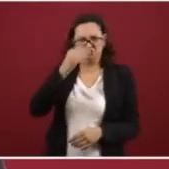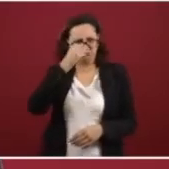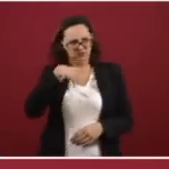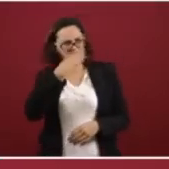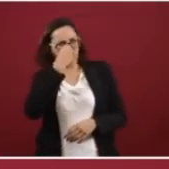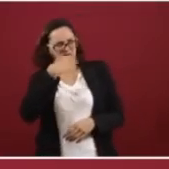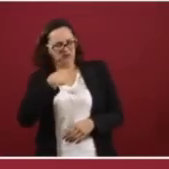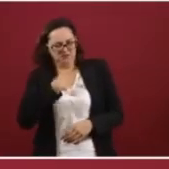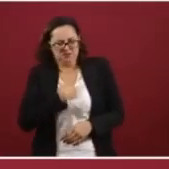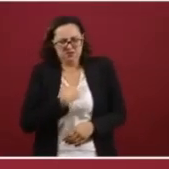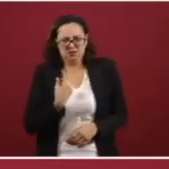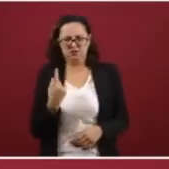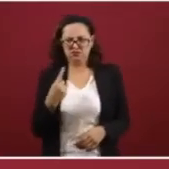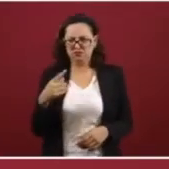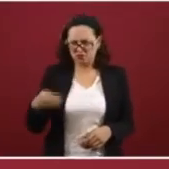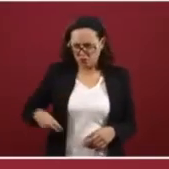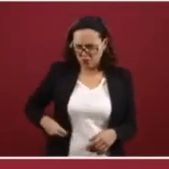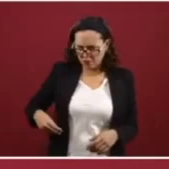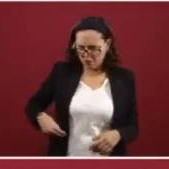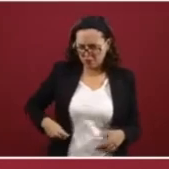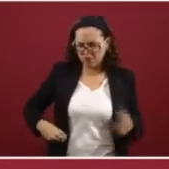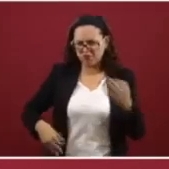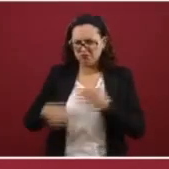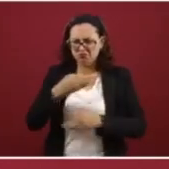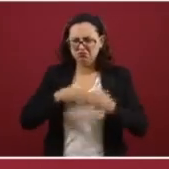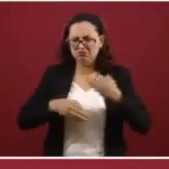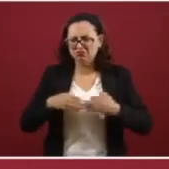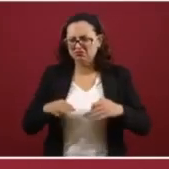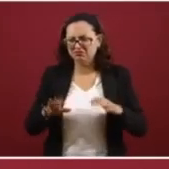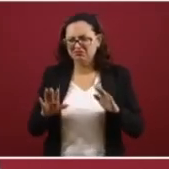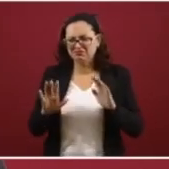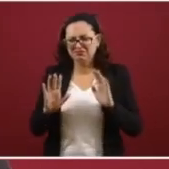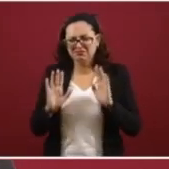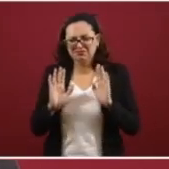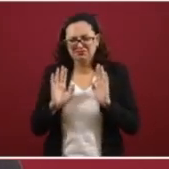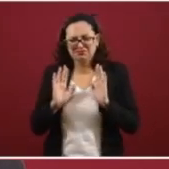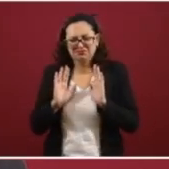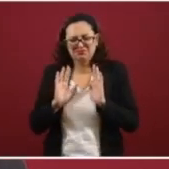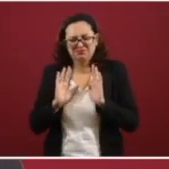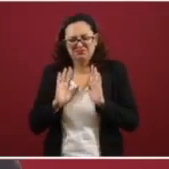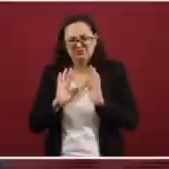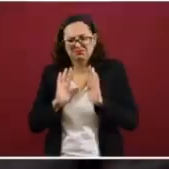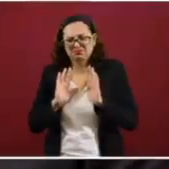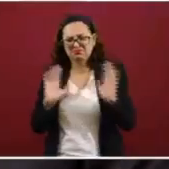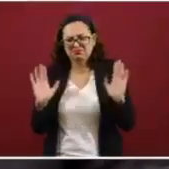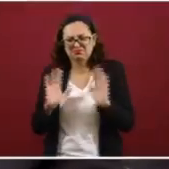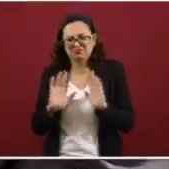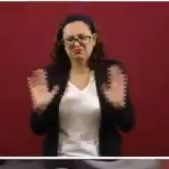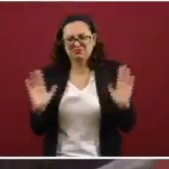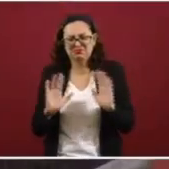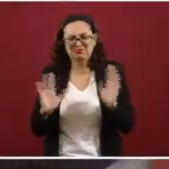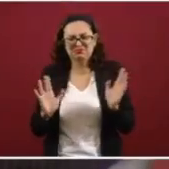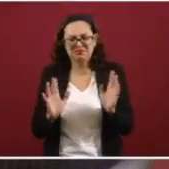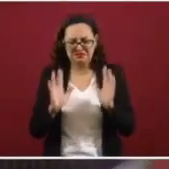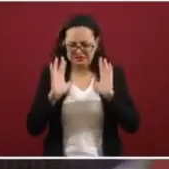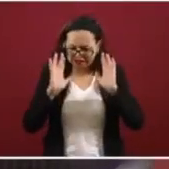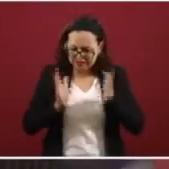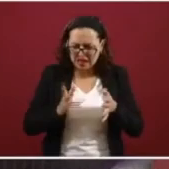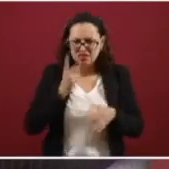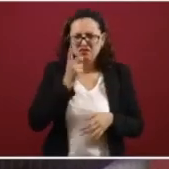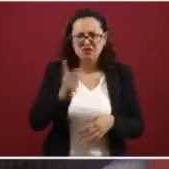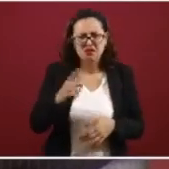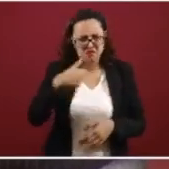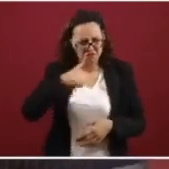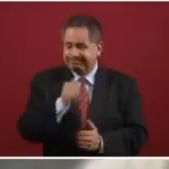Ya les dije, no tuve nada que ver. Asimismo, informó que analiza enviar al Congreso de la